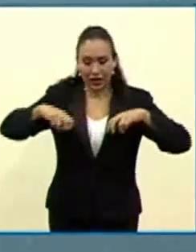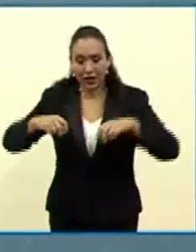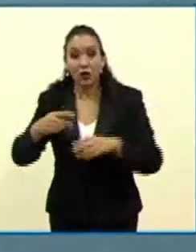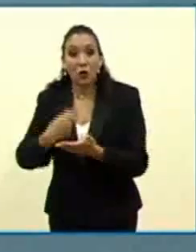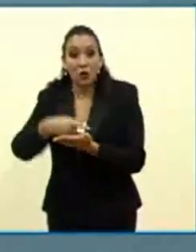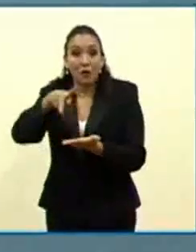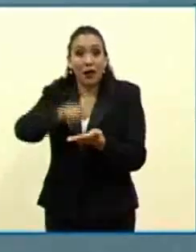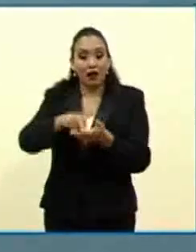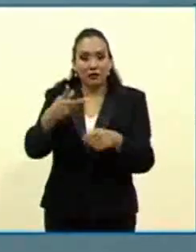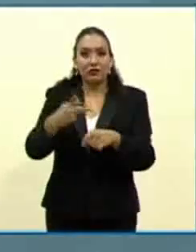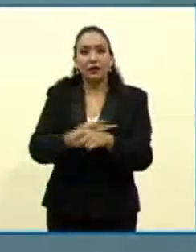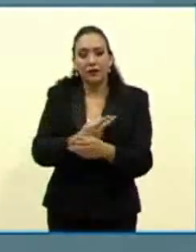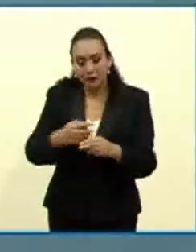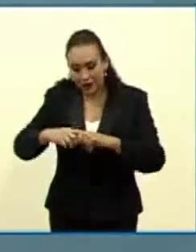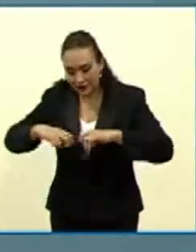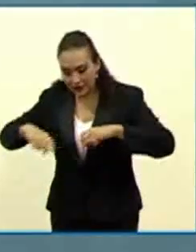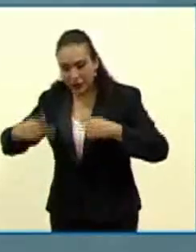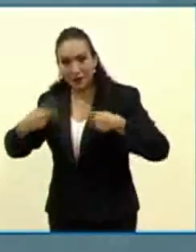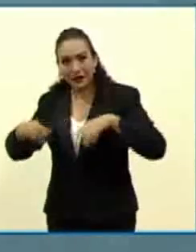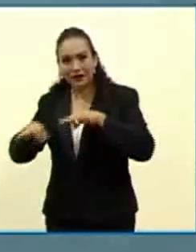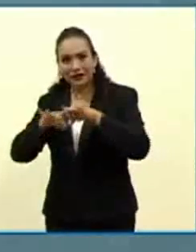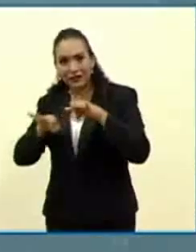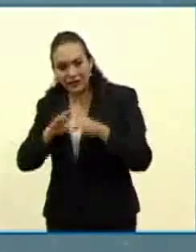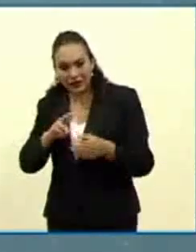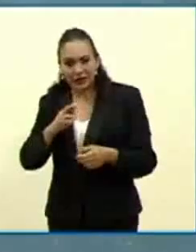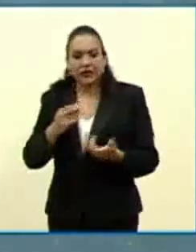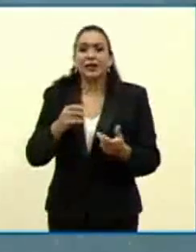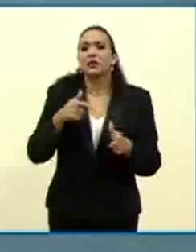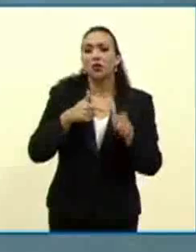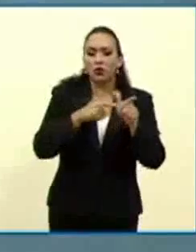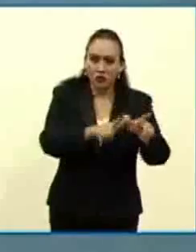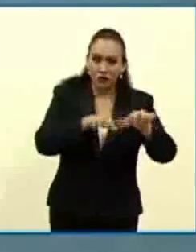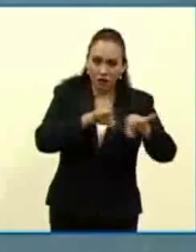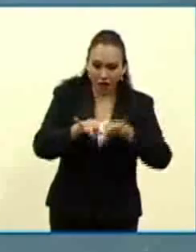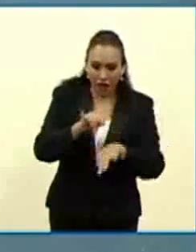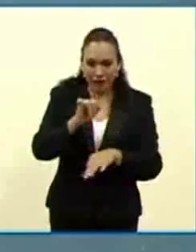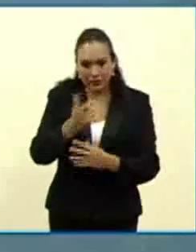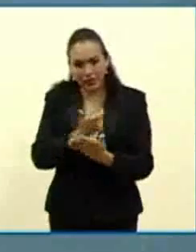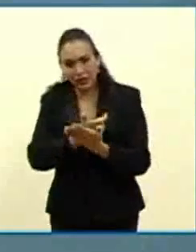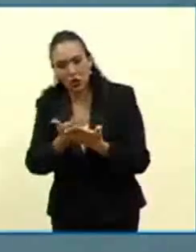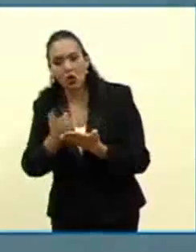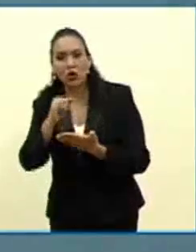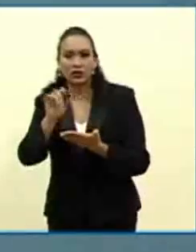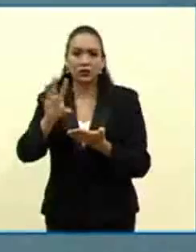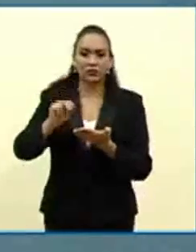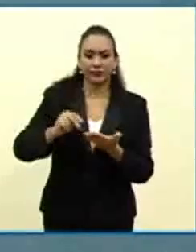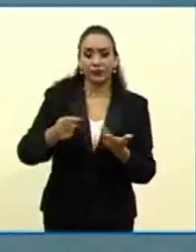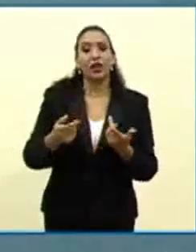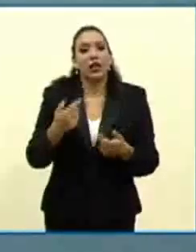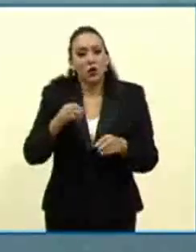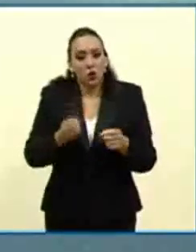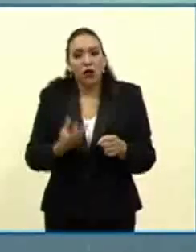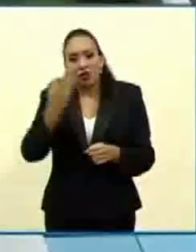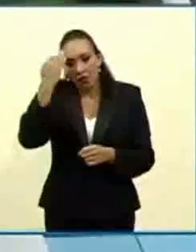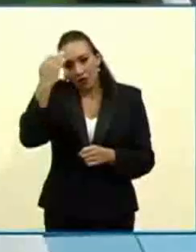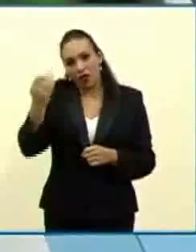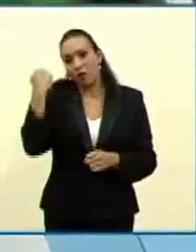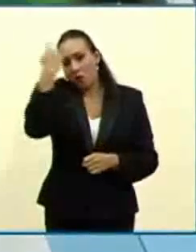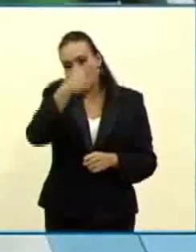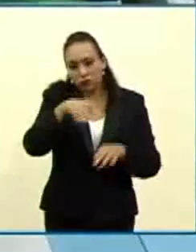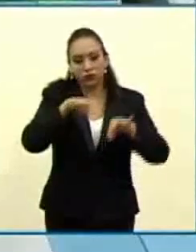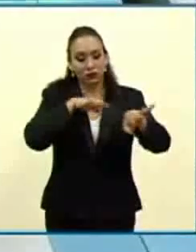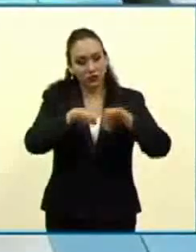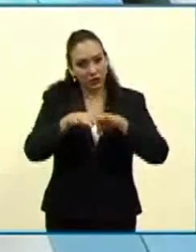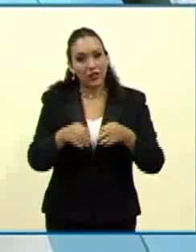Consejo, estabilidad laboral, cargas de trabajo en órganos jurisdiccionales, sustituciones y horas extras, así como